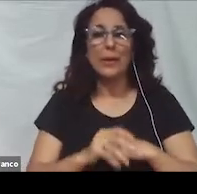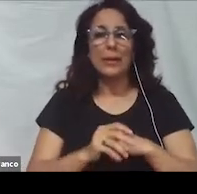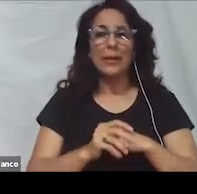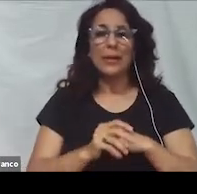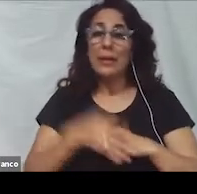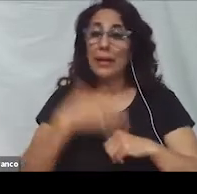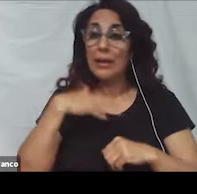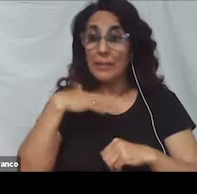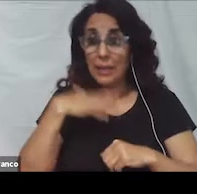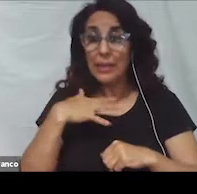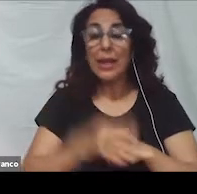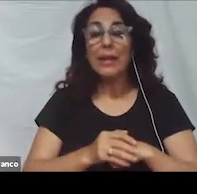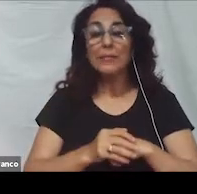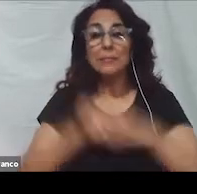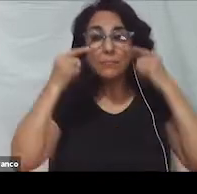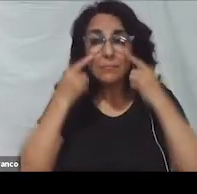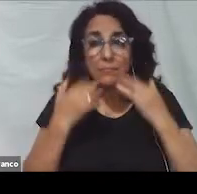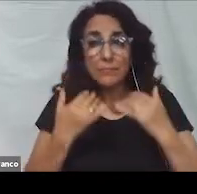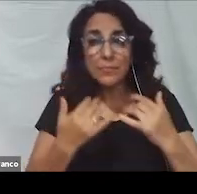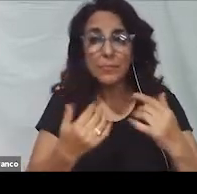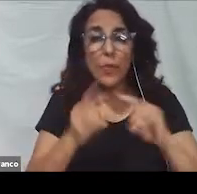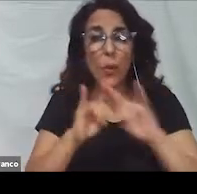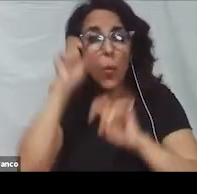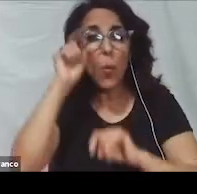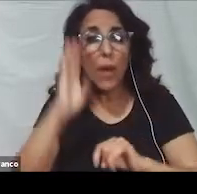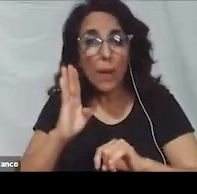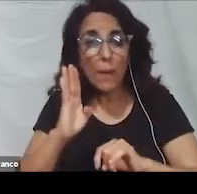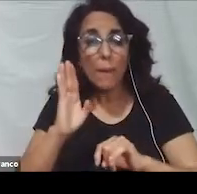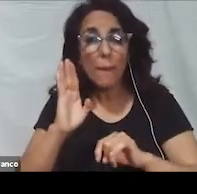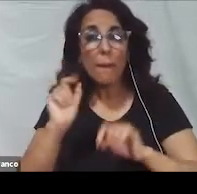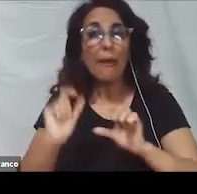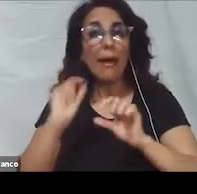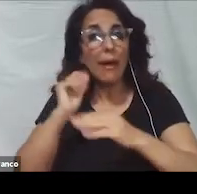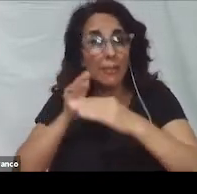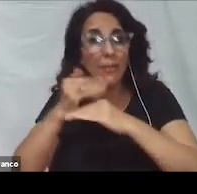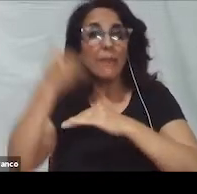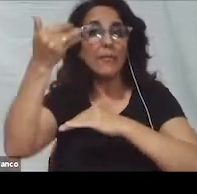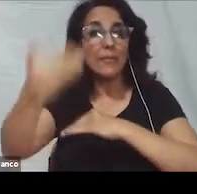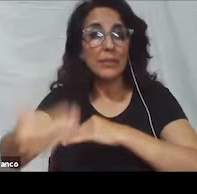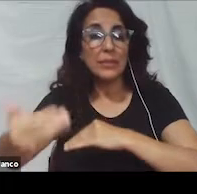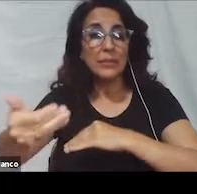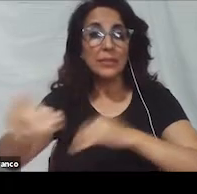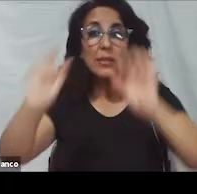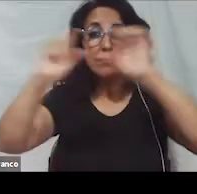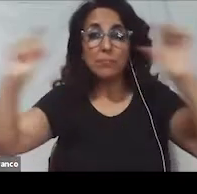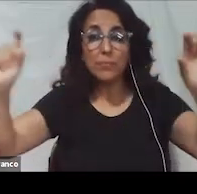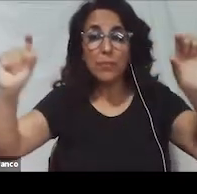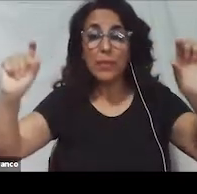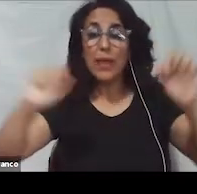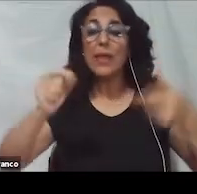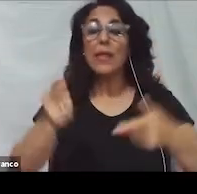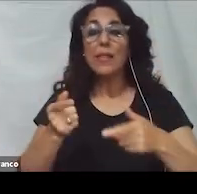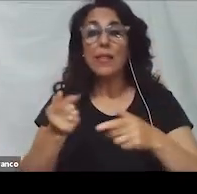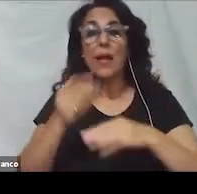entender que las personas navegan los sitios web a través de los encabezados, es decir, van a navegar nuestro sitio